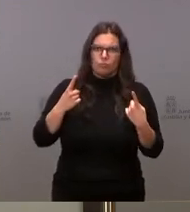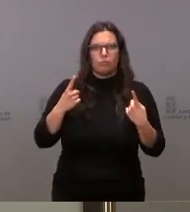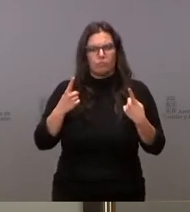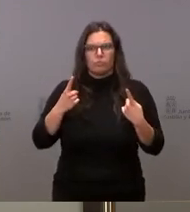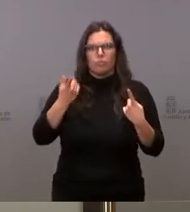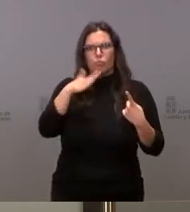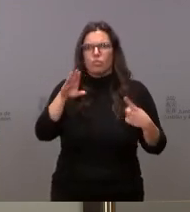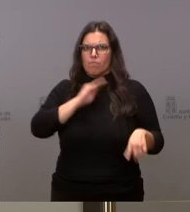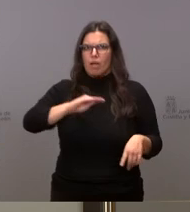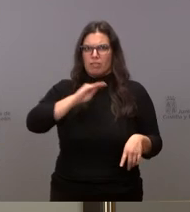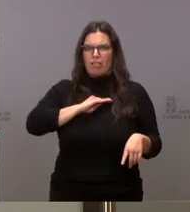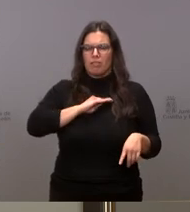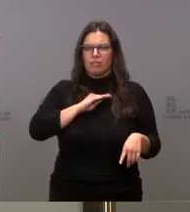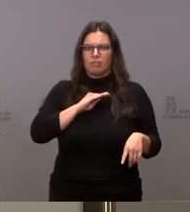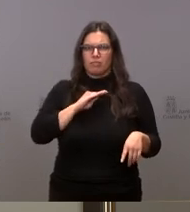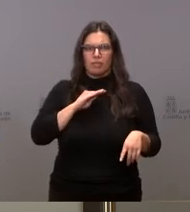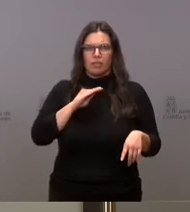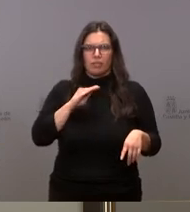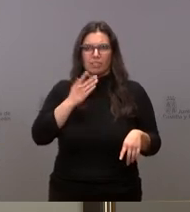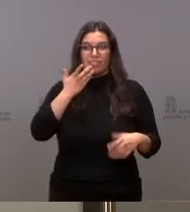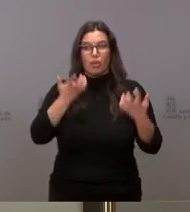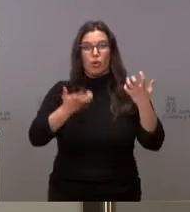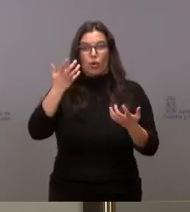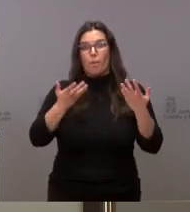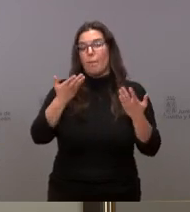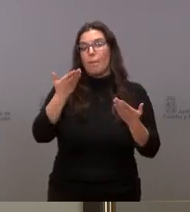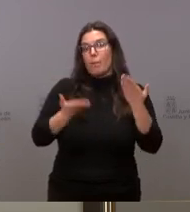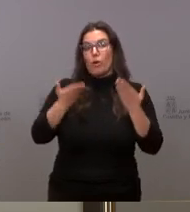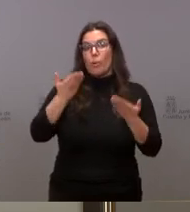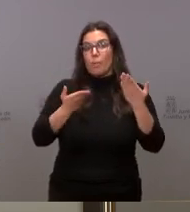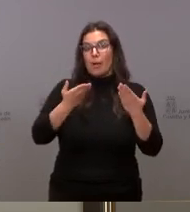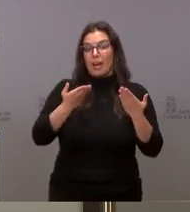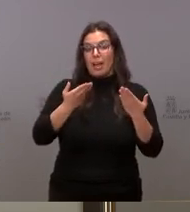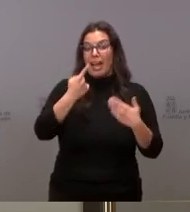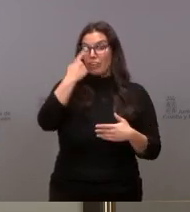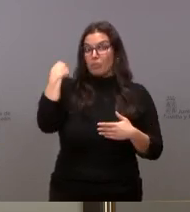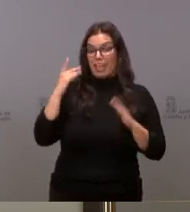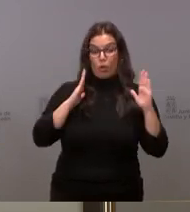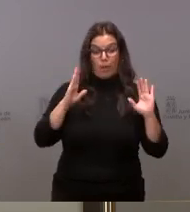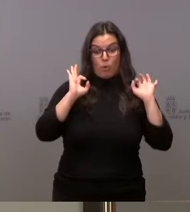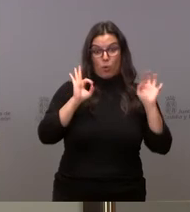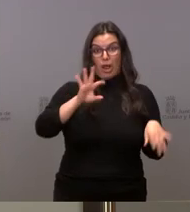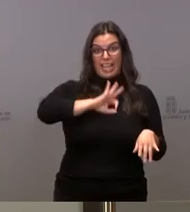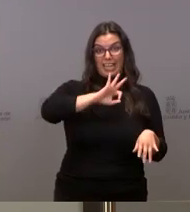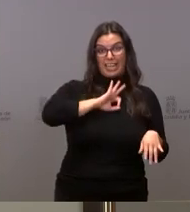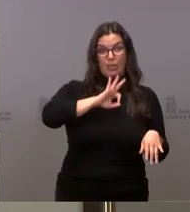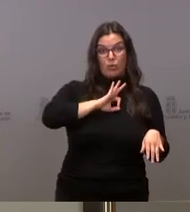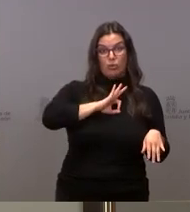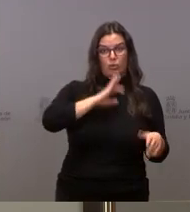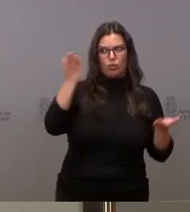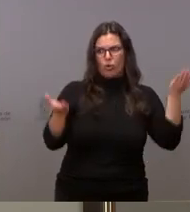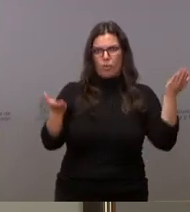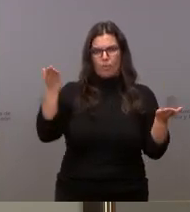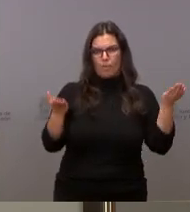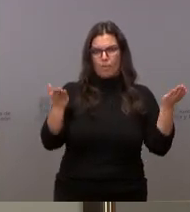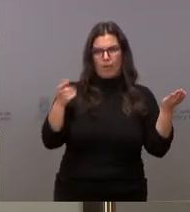elevadas muy muy mucho más que por ejemplo a nivel del año pasado estas a esta misma mismo cabo